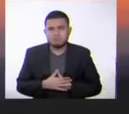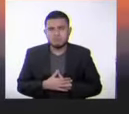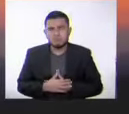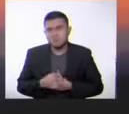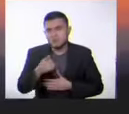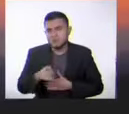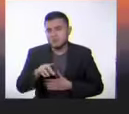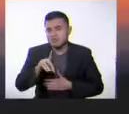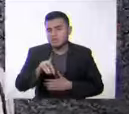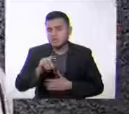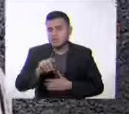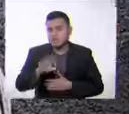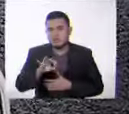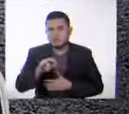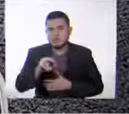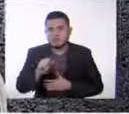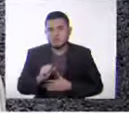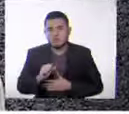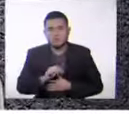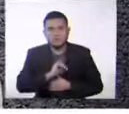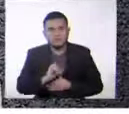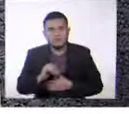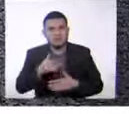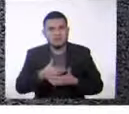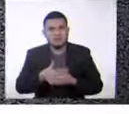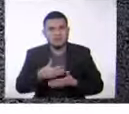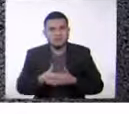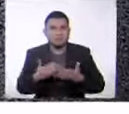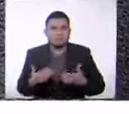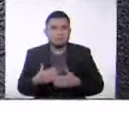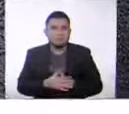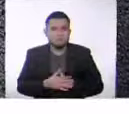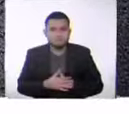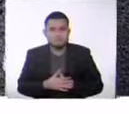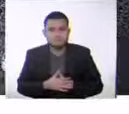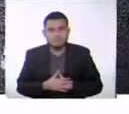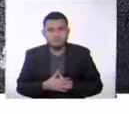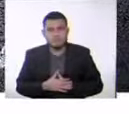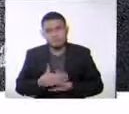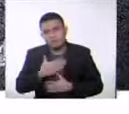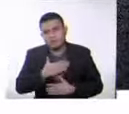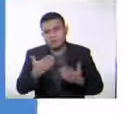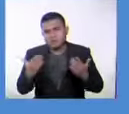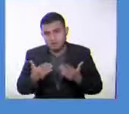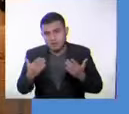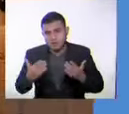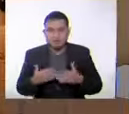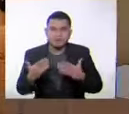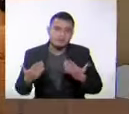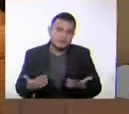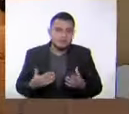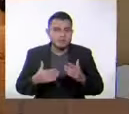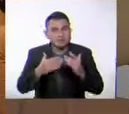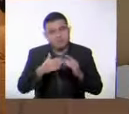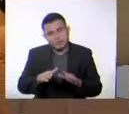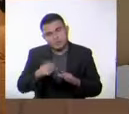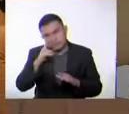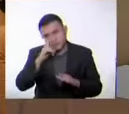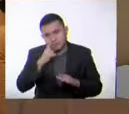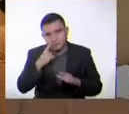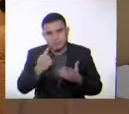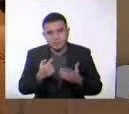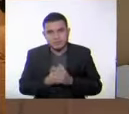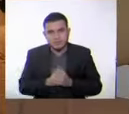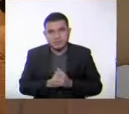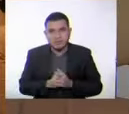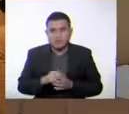definen la identidad sexual. Aquí me gustaría hacer una diferencia entre términos, porque a veces nosotros escuchamos sobre la